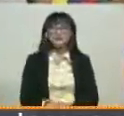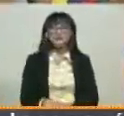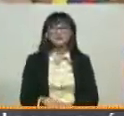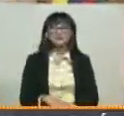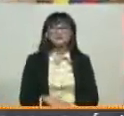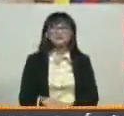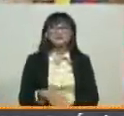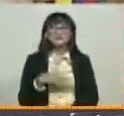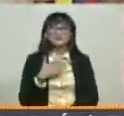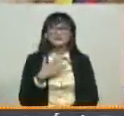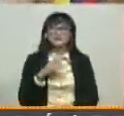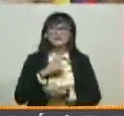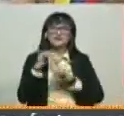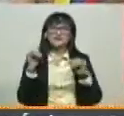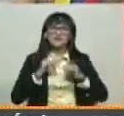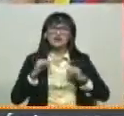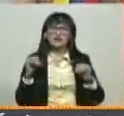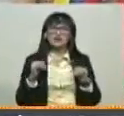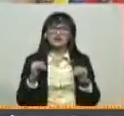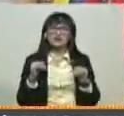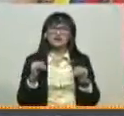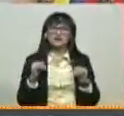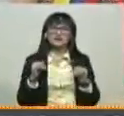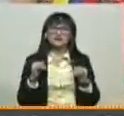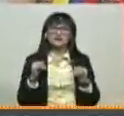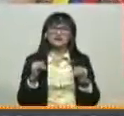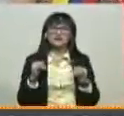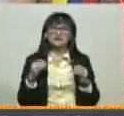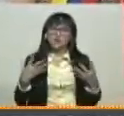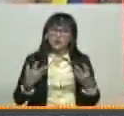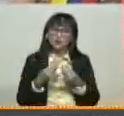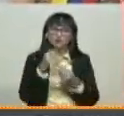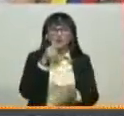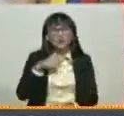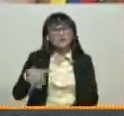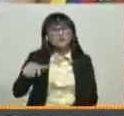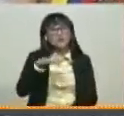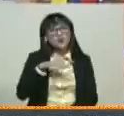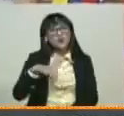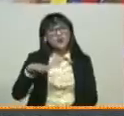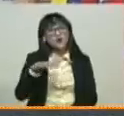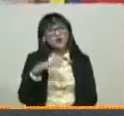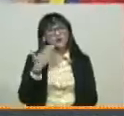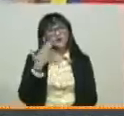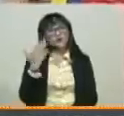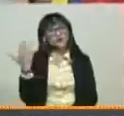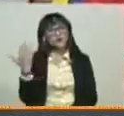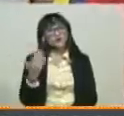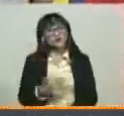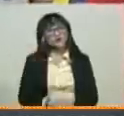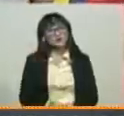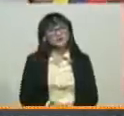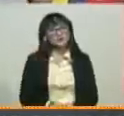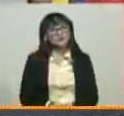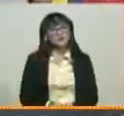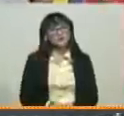Me siento muy feliz de estar con el pueblo de Antonio Nicolás Briceño,